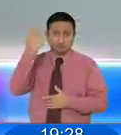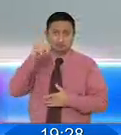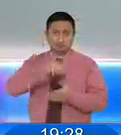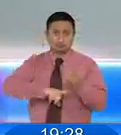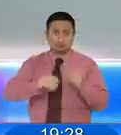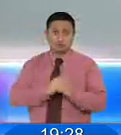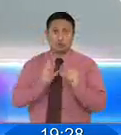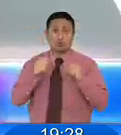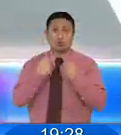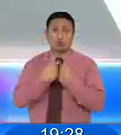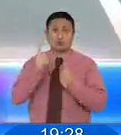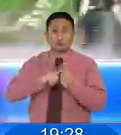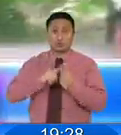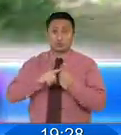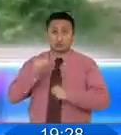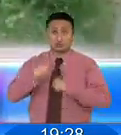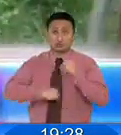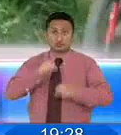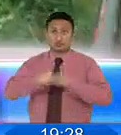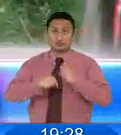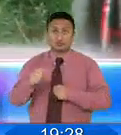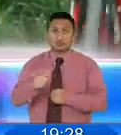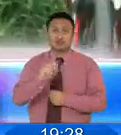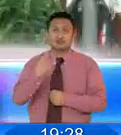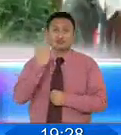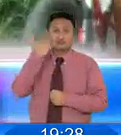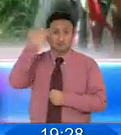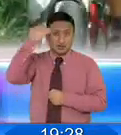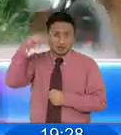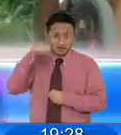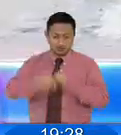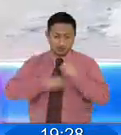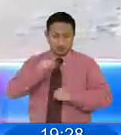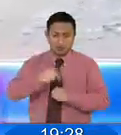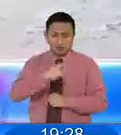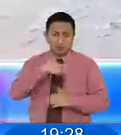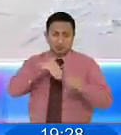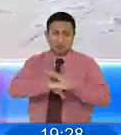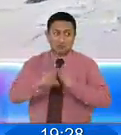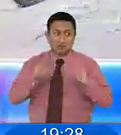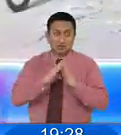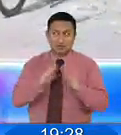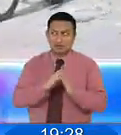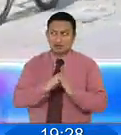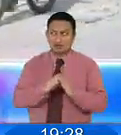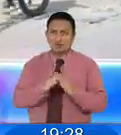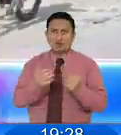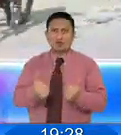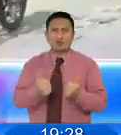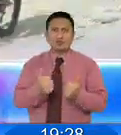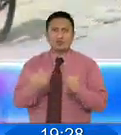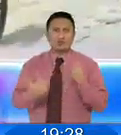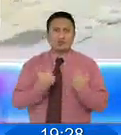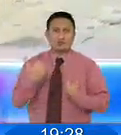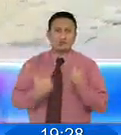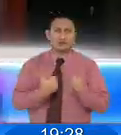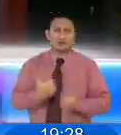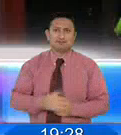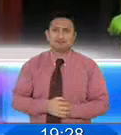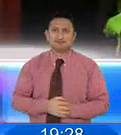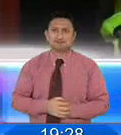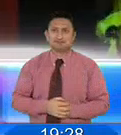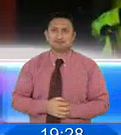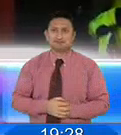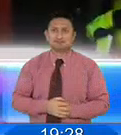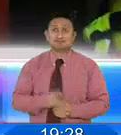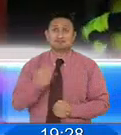la capital, la mayoría de la tercera edad. Se emocionan solo de pisar la casa donde nació y creció esta gran promesa del ciclismo. Nosotros